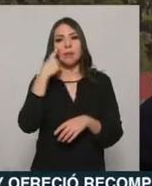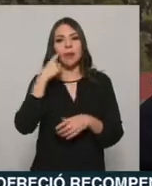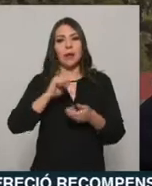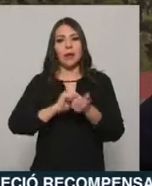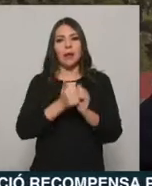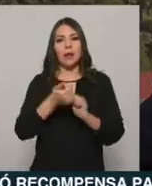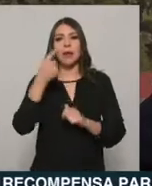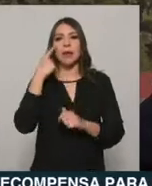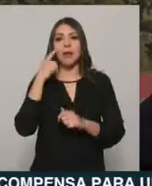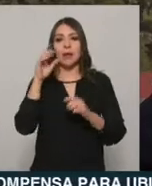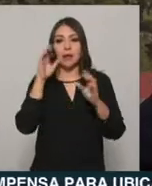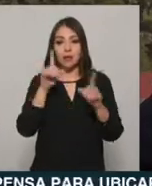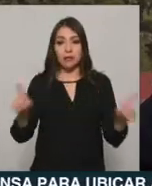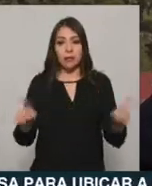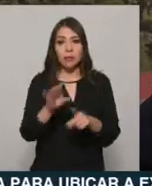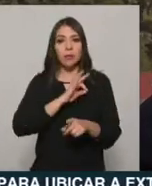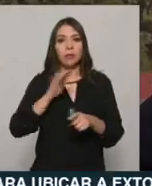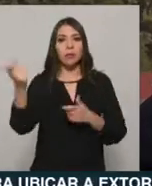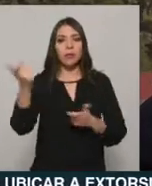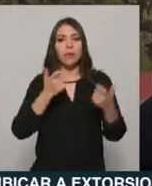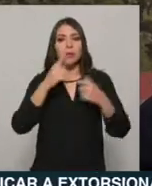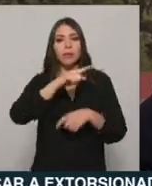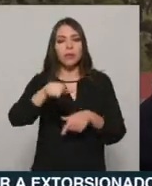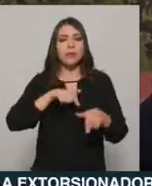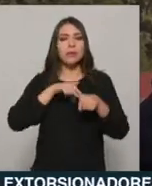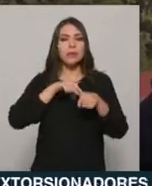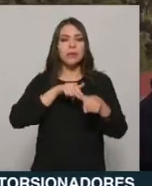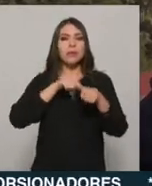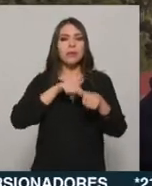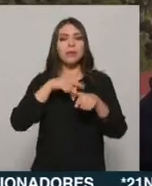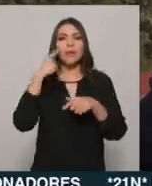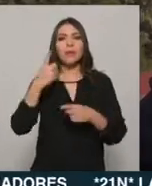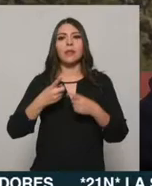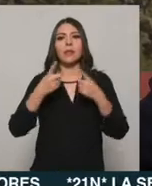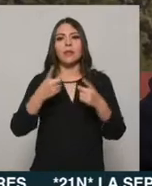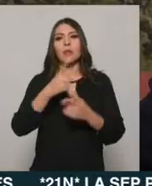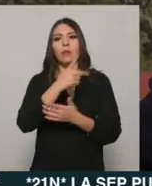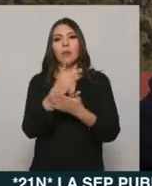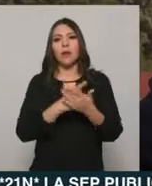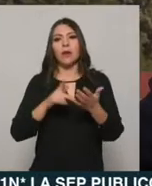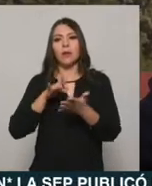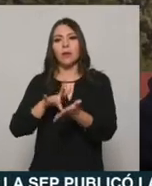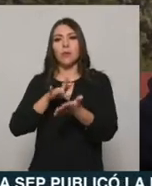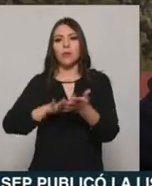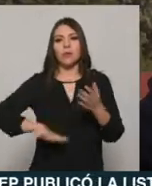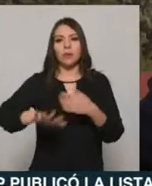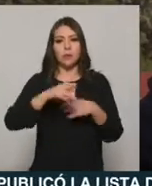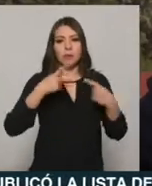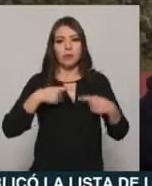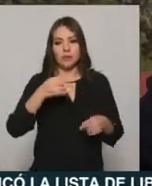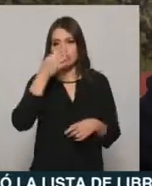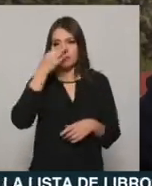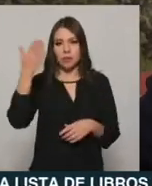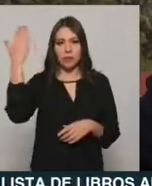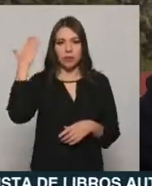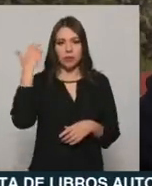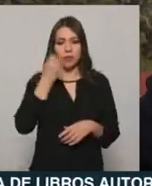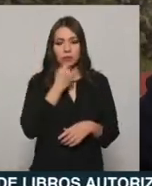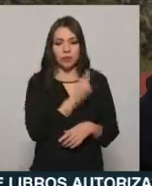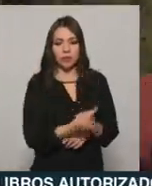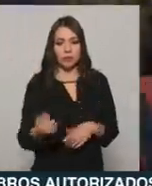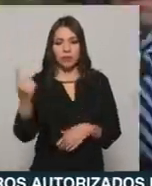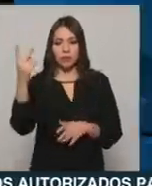recaudar fondos para que nosotros podamos continuar con esos programas de apoyo social. Acabamos de trabajar con 2,000 niños de